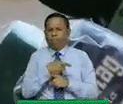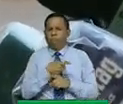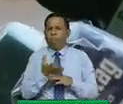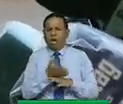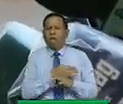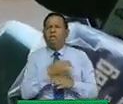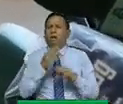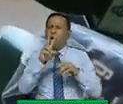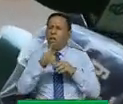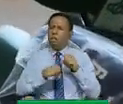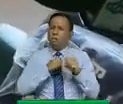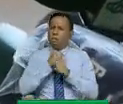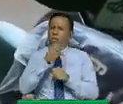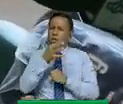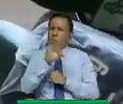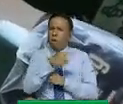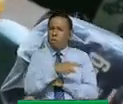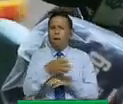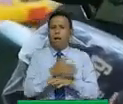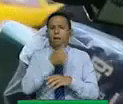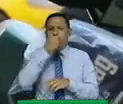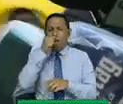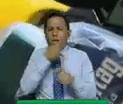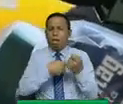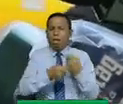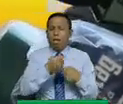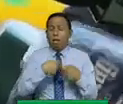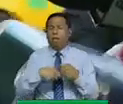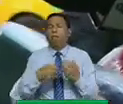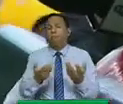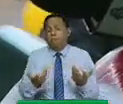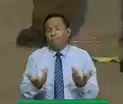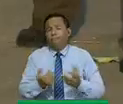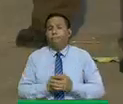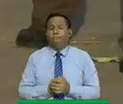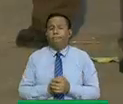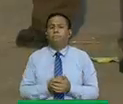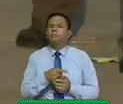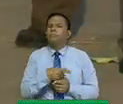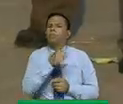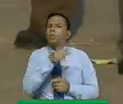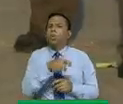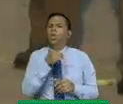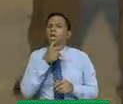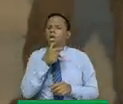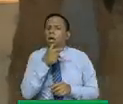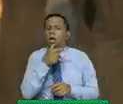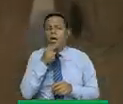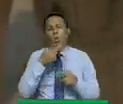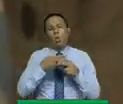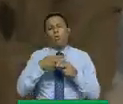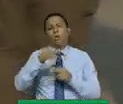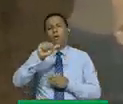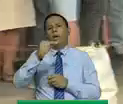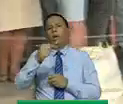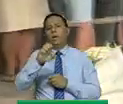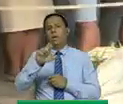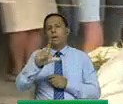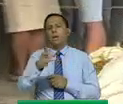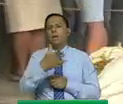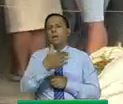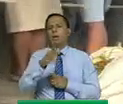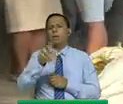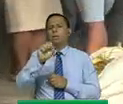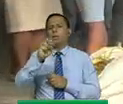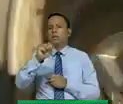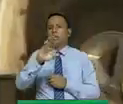por tráfico de sustancias sujetas a fiscalización. La víctima fue identificada como Ángel Luis Santana, quien caminaba por el sector